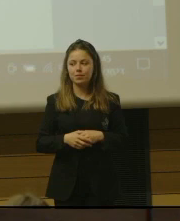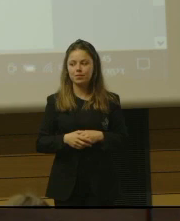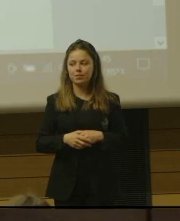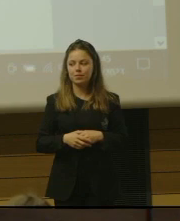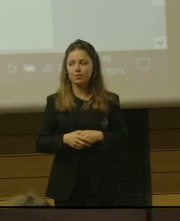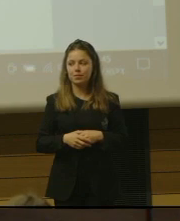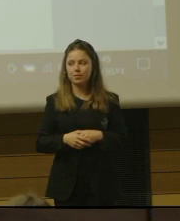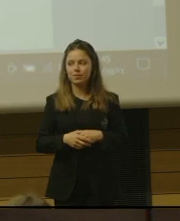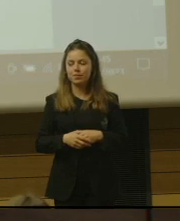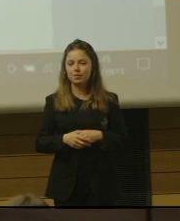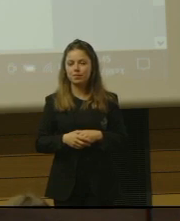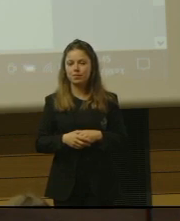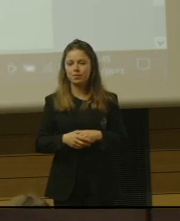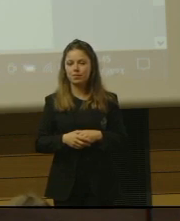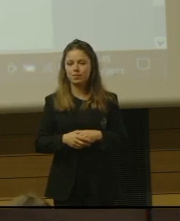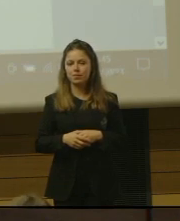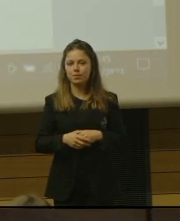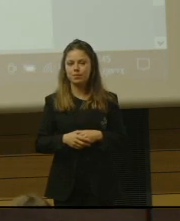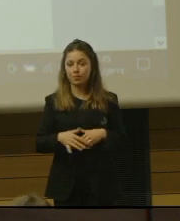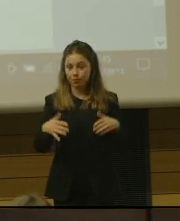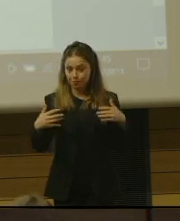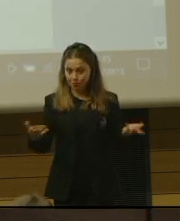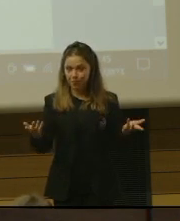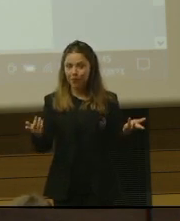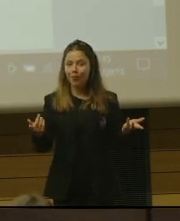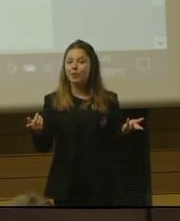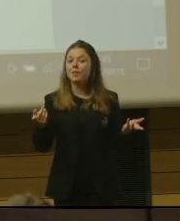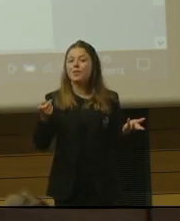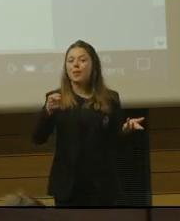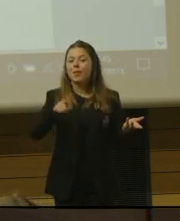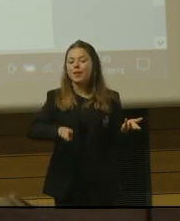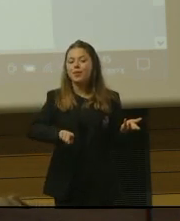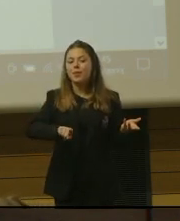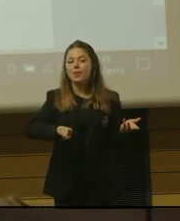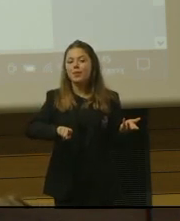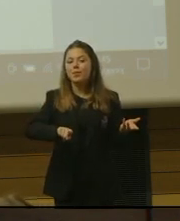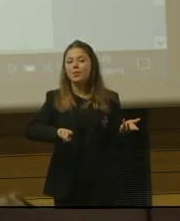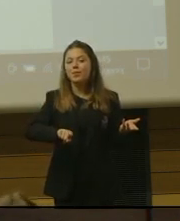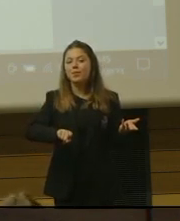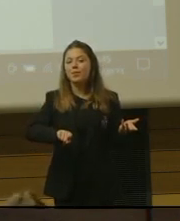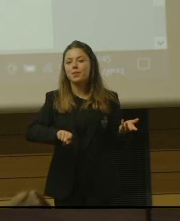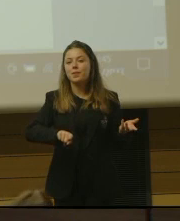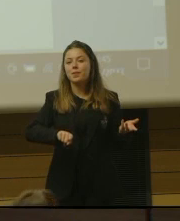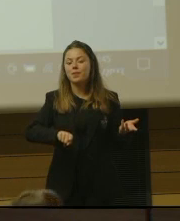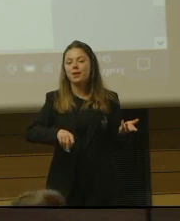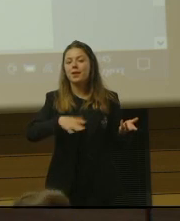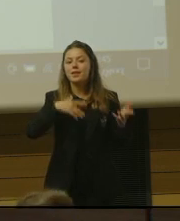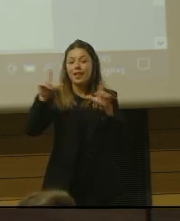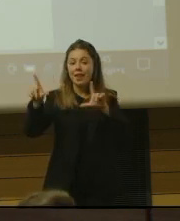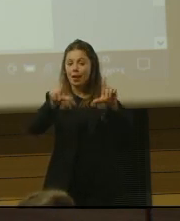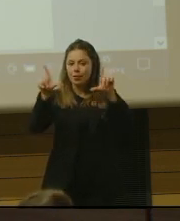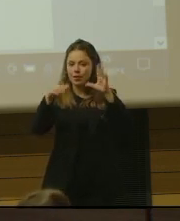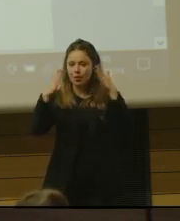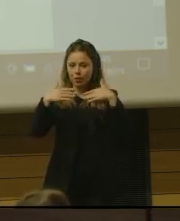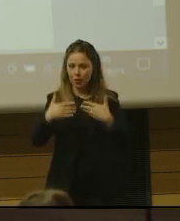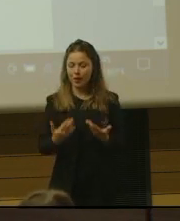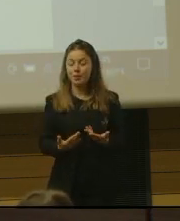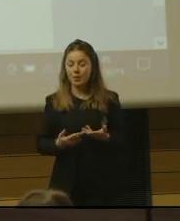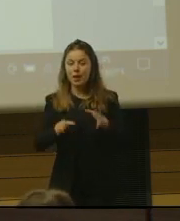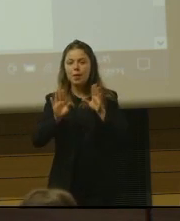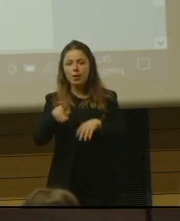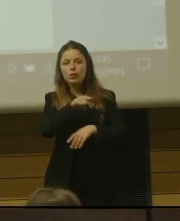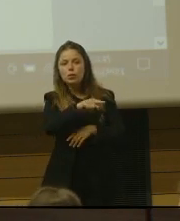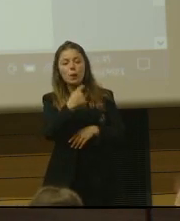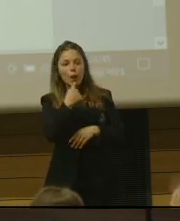y que también, bueno, pues eso, que pueden... No tenemos las diapositivas. Nada, no te preocupes, pero bueno, estás